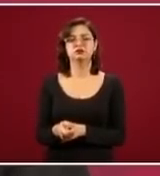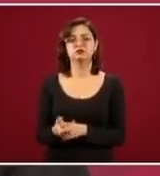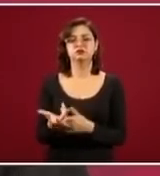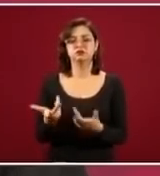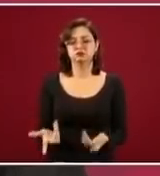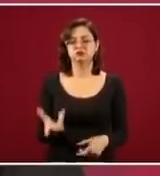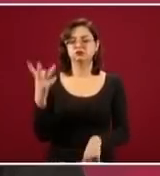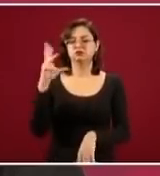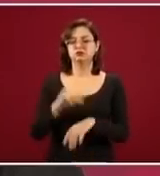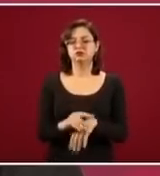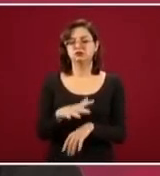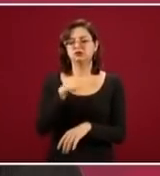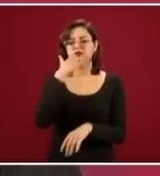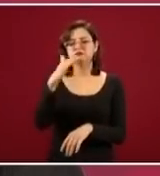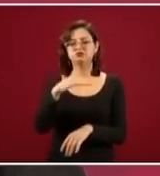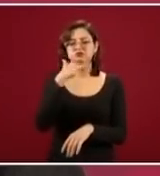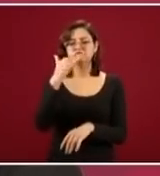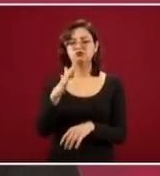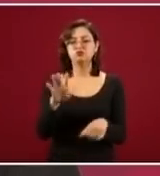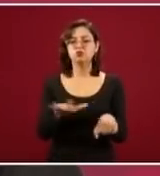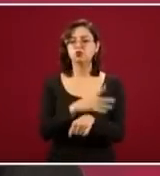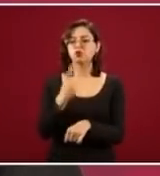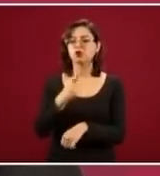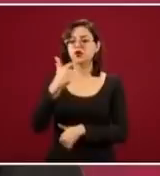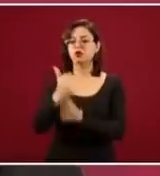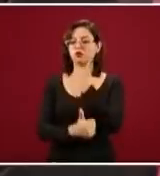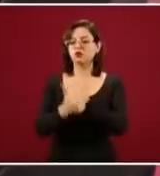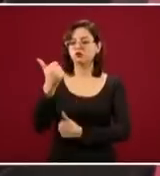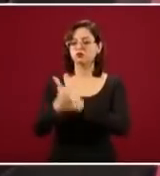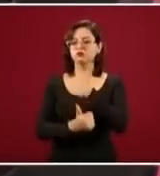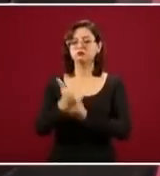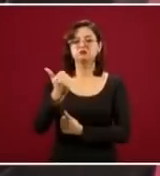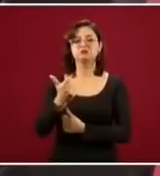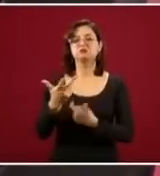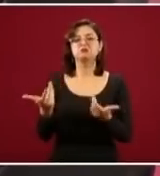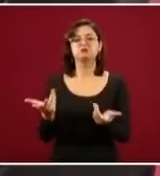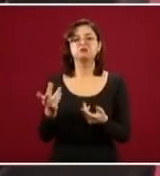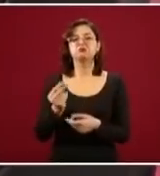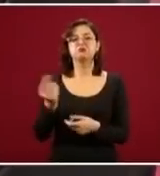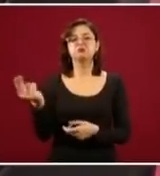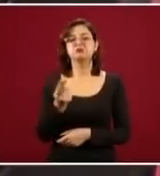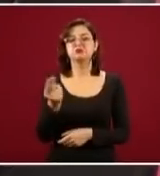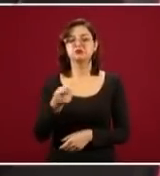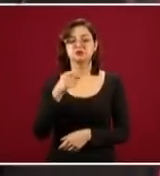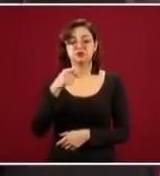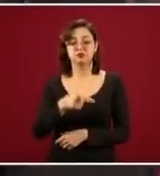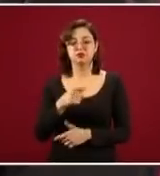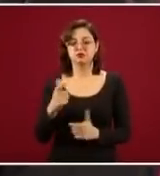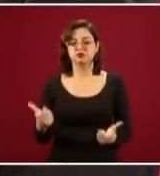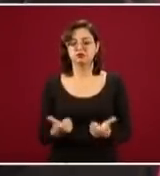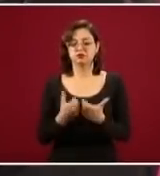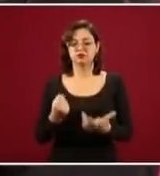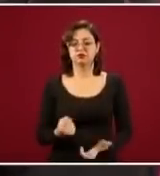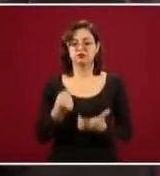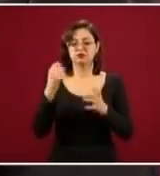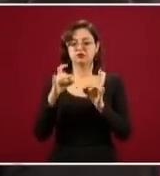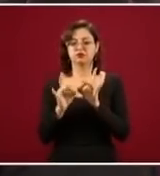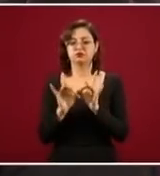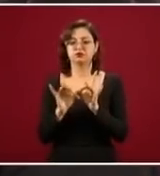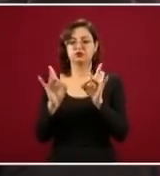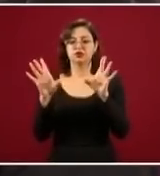la corrupción porque no había que licitar, como son emergencias, ¿sí?, son declaratorias de